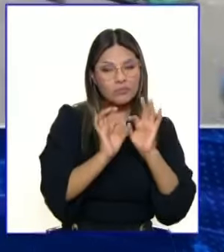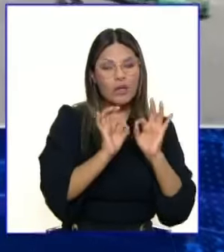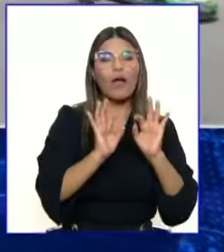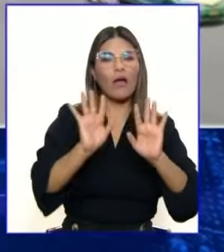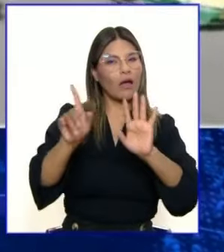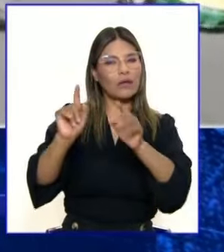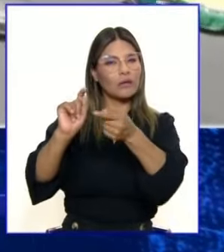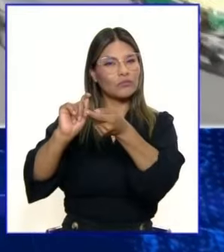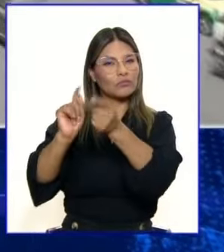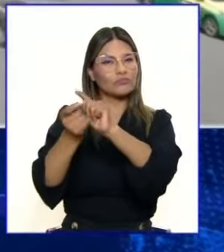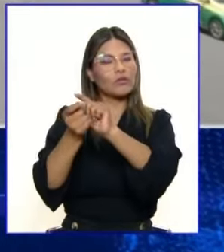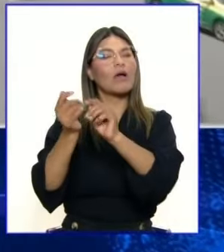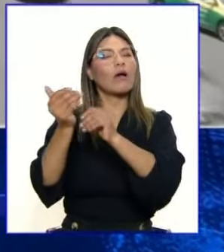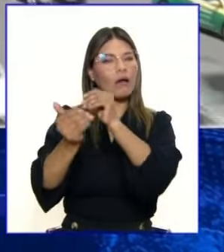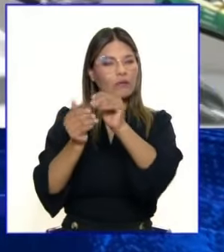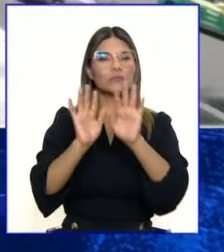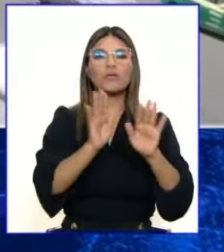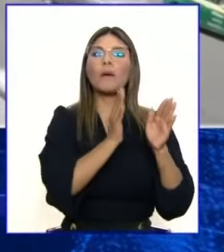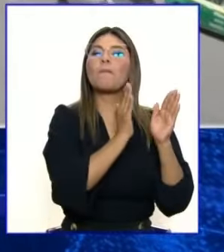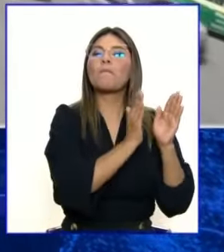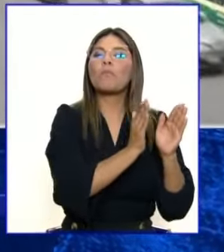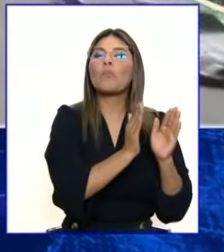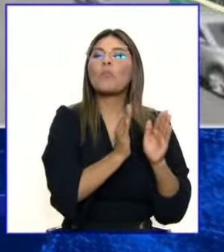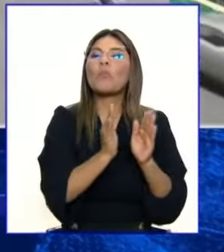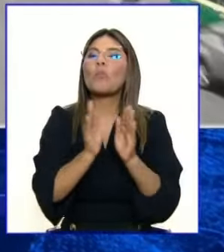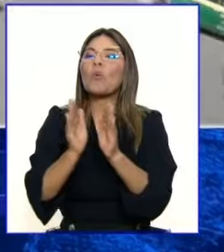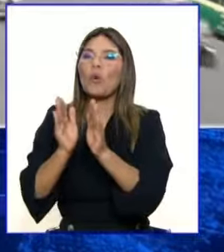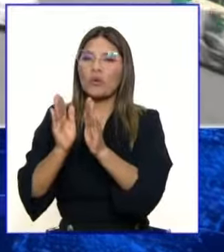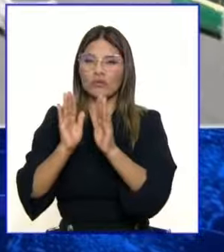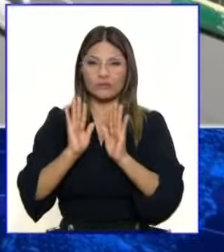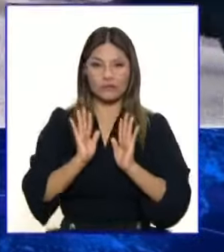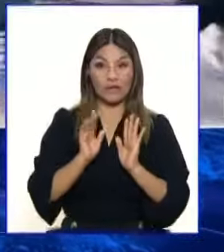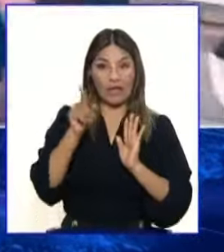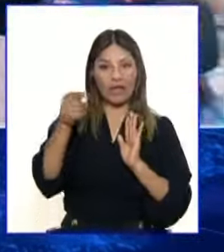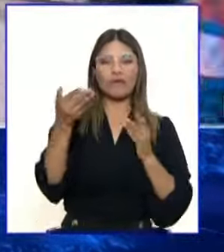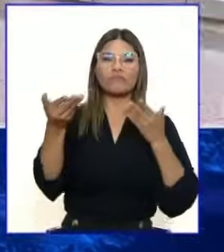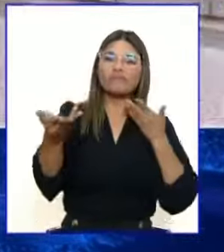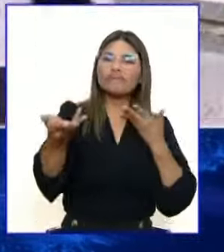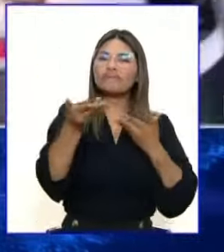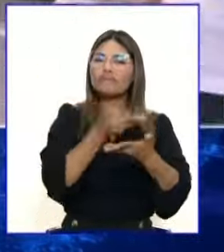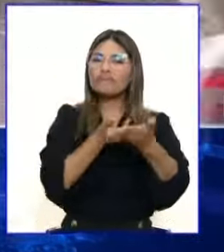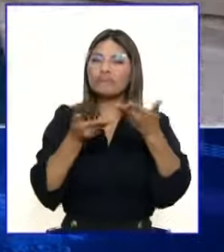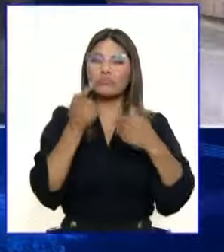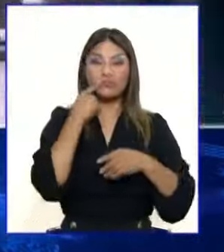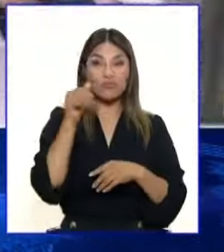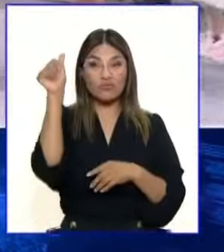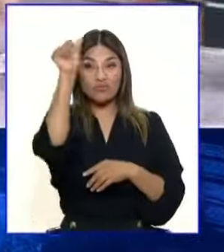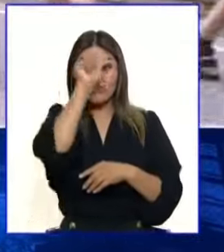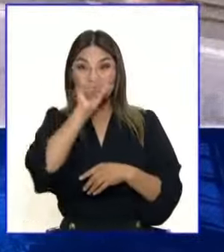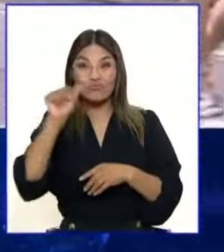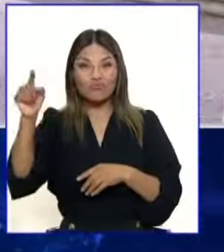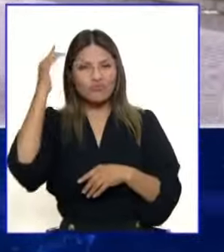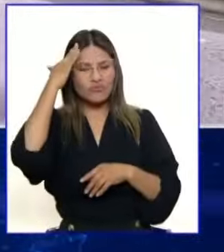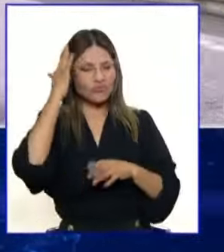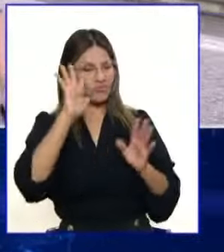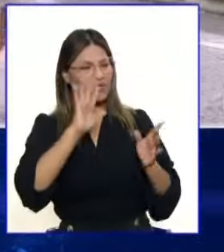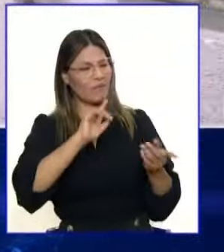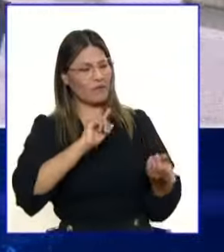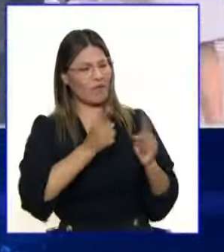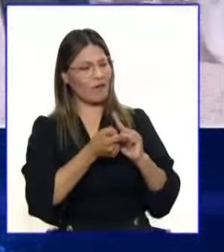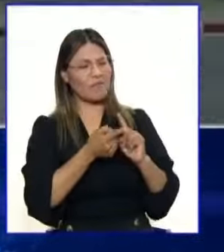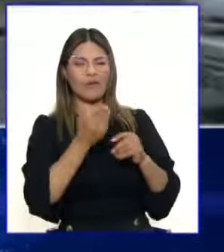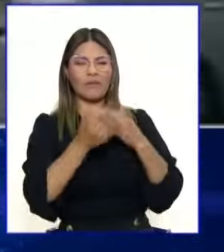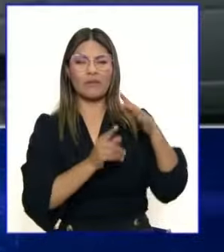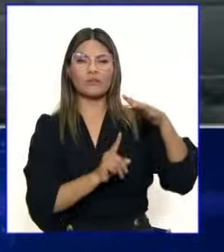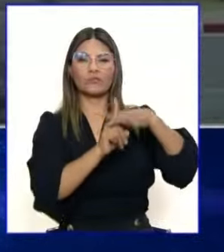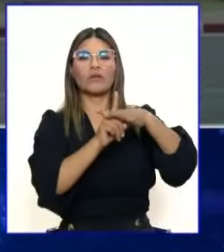chinos lo cambian. Entonces, para la parte a veces occidental se sienten un poco, digamos, sorprendidos de que los chinos van cambiando las cosas de manera con el